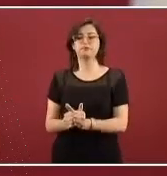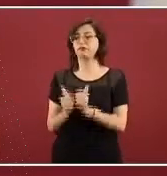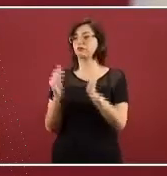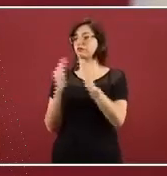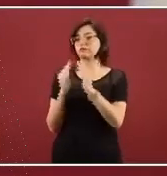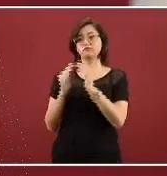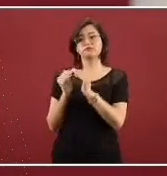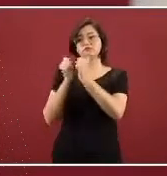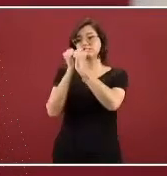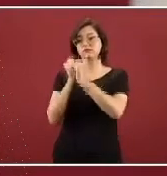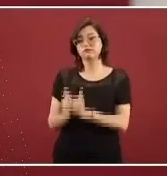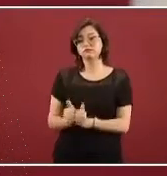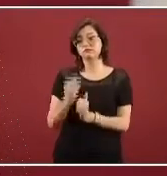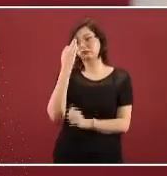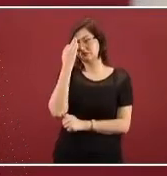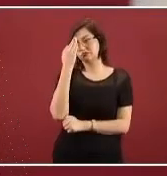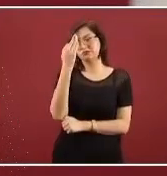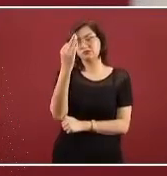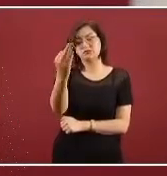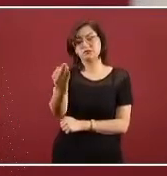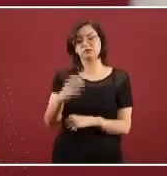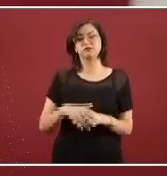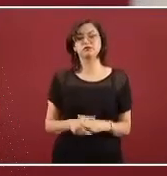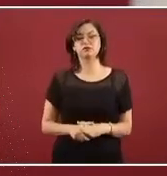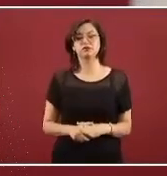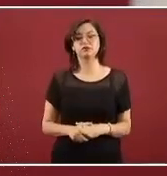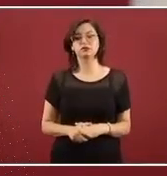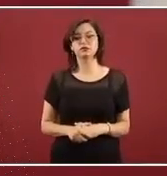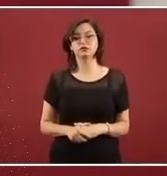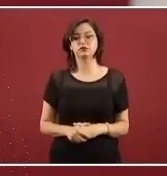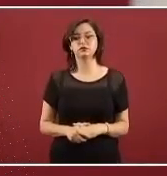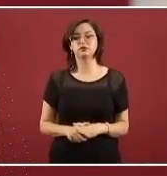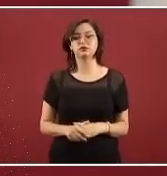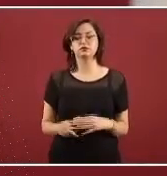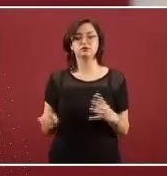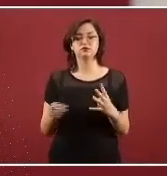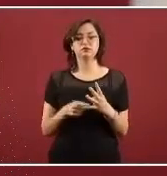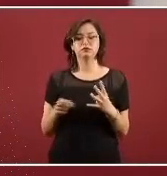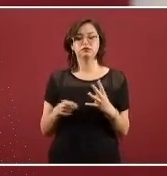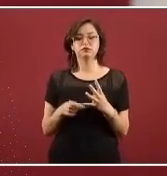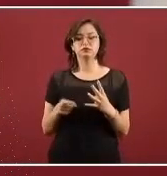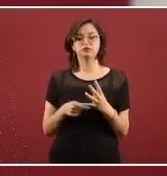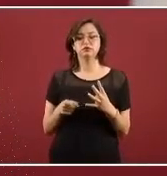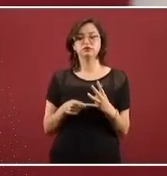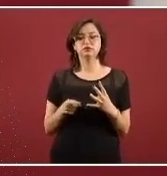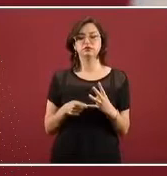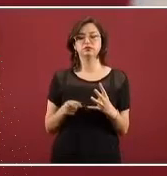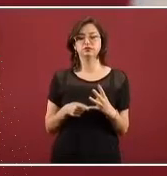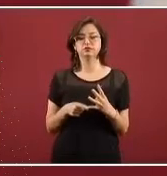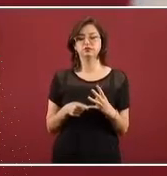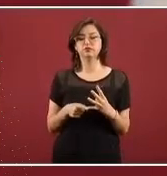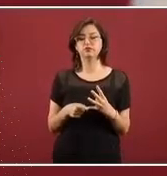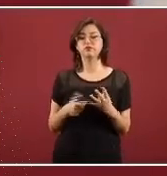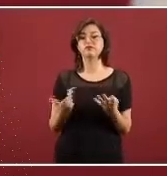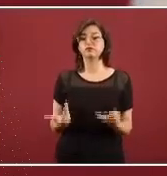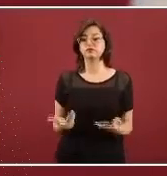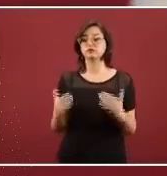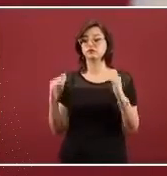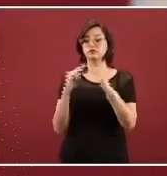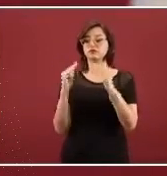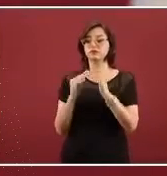permaneciendo en el domicilio el mayor tiempo posible. La medida 4 es que el resguardo domiciliario